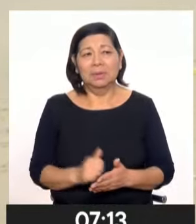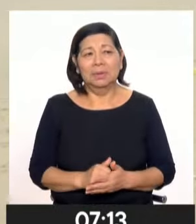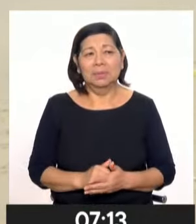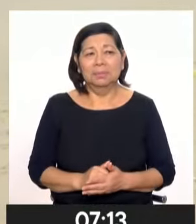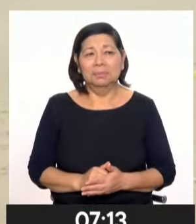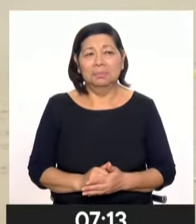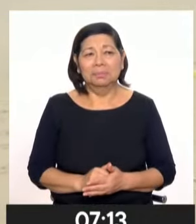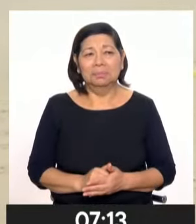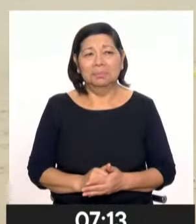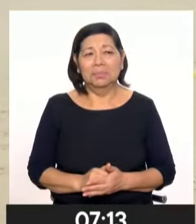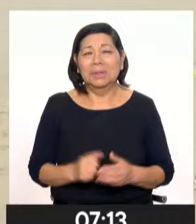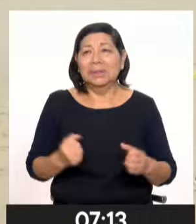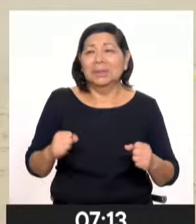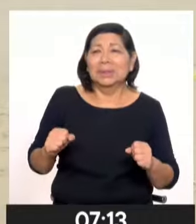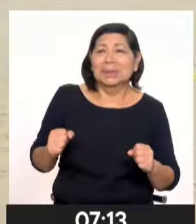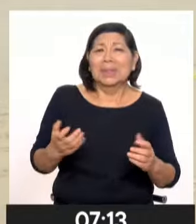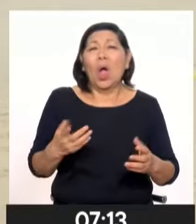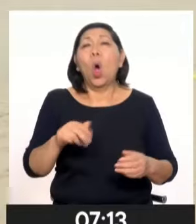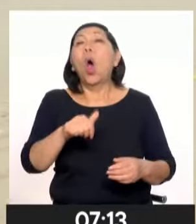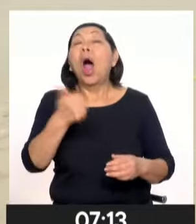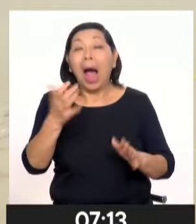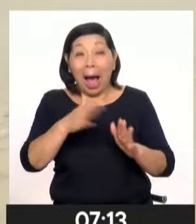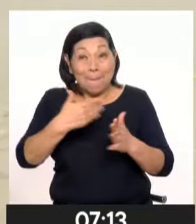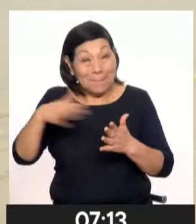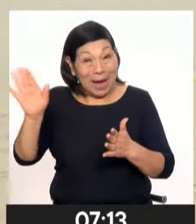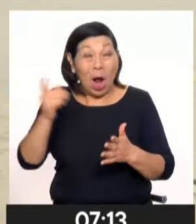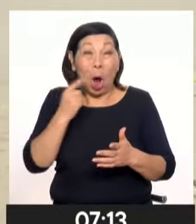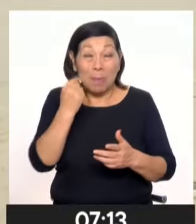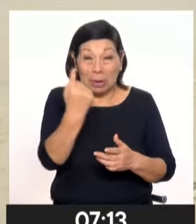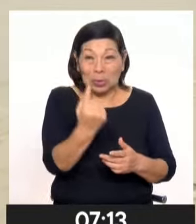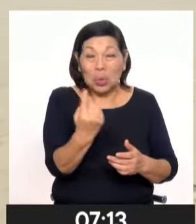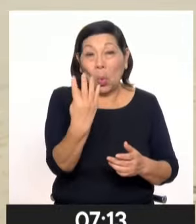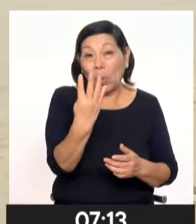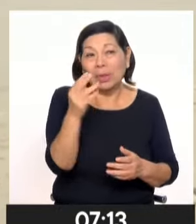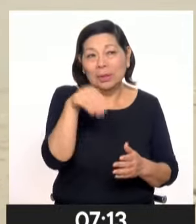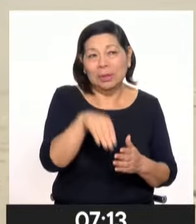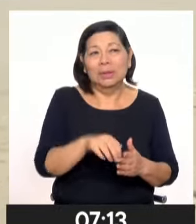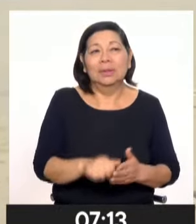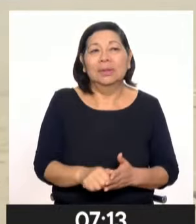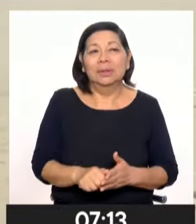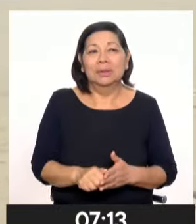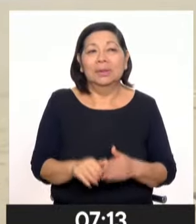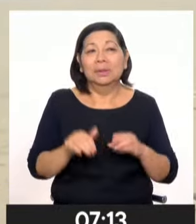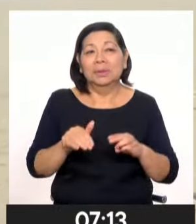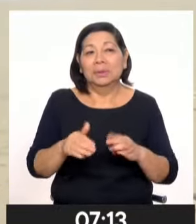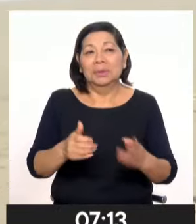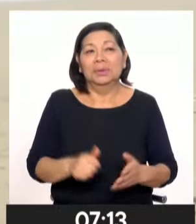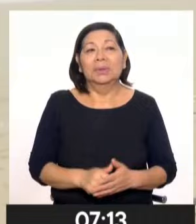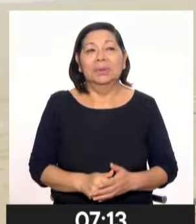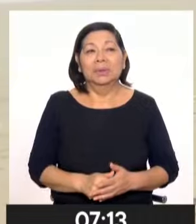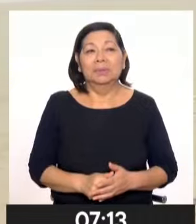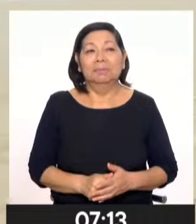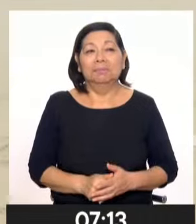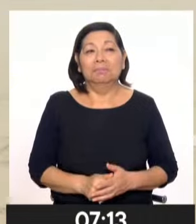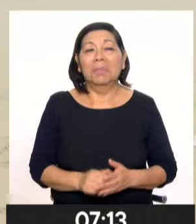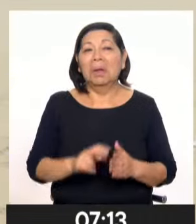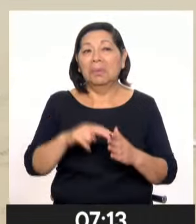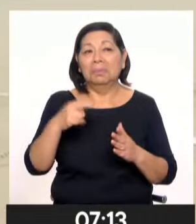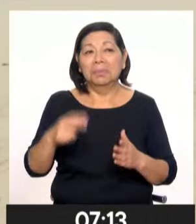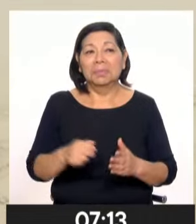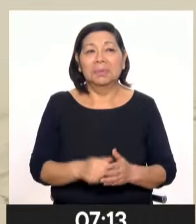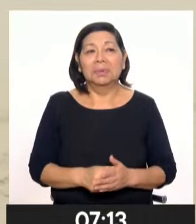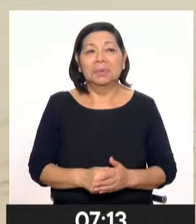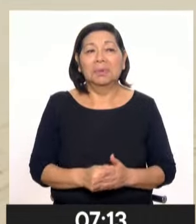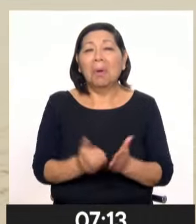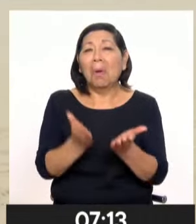pues desesperado y todo lo demás no como cualquiera Pues que un barco V tan lejos y a caloría ya viendo la orilla ellos han bajado esto